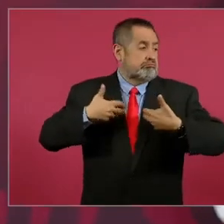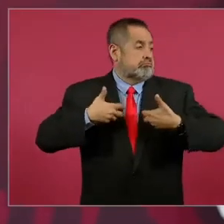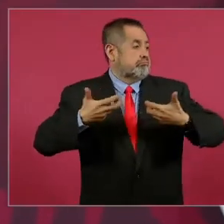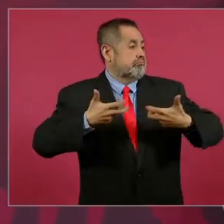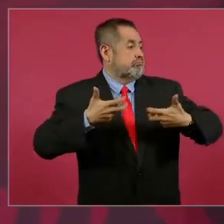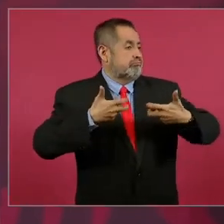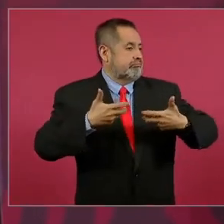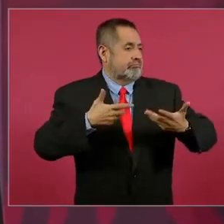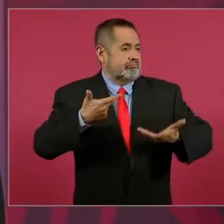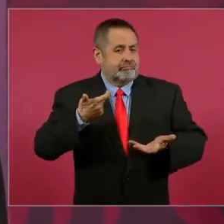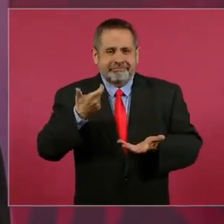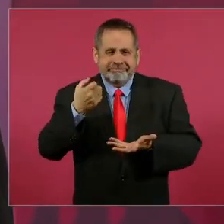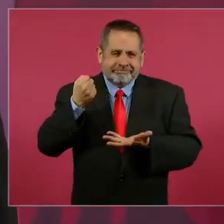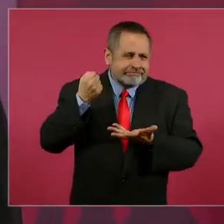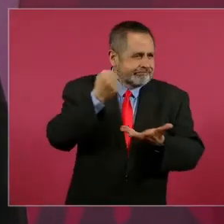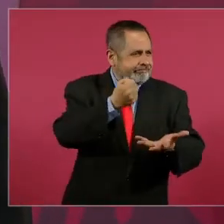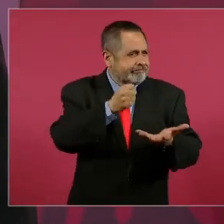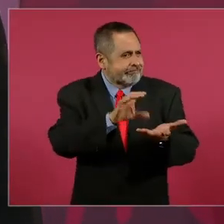mucho dinero